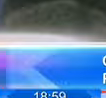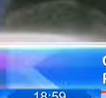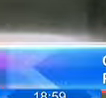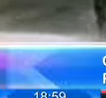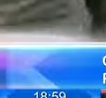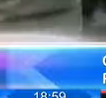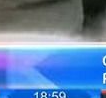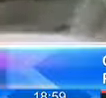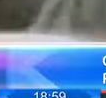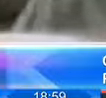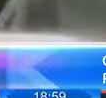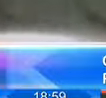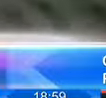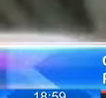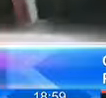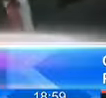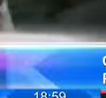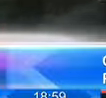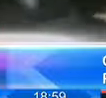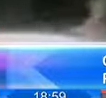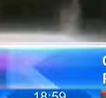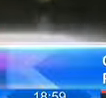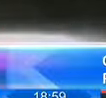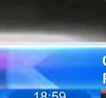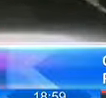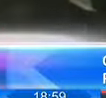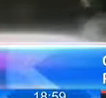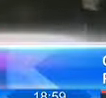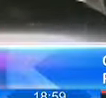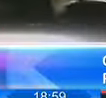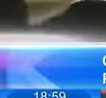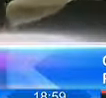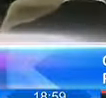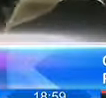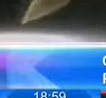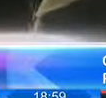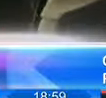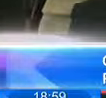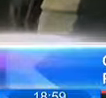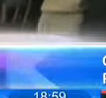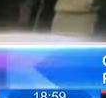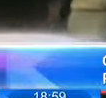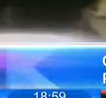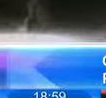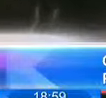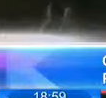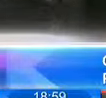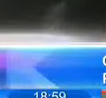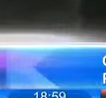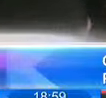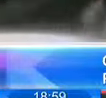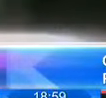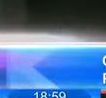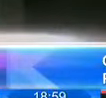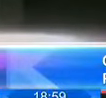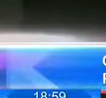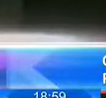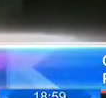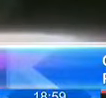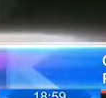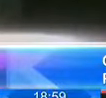designado. Y hasta ahí, el Consejo de Participación será invitado para otra sesión donde se podrá ampliar las respuestas, pues la sesión tuvo que ser